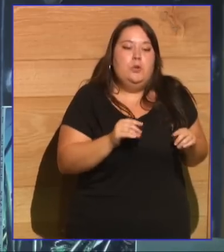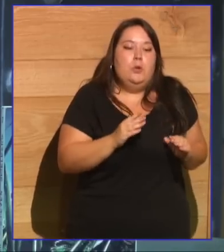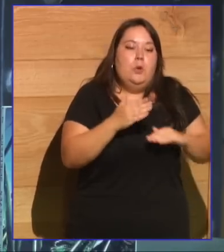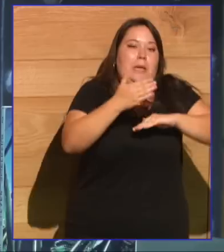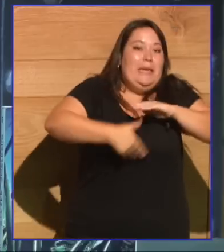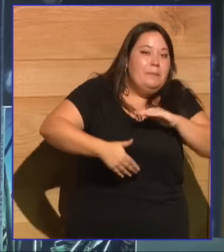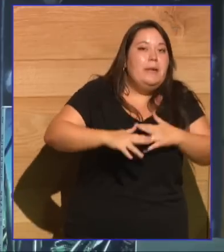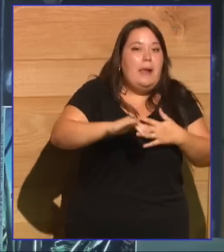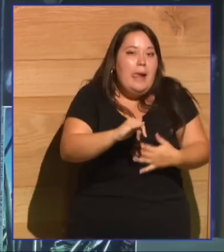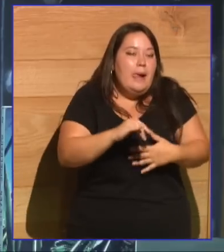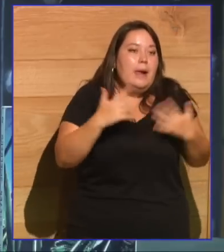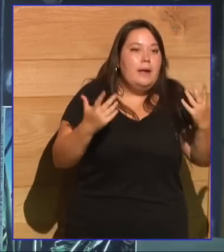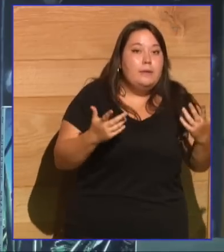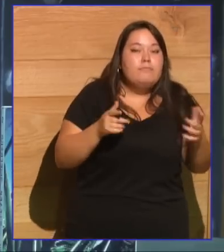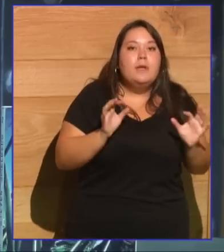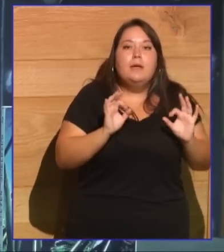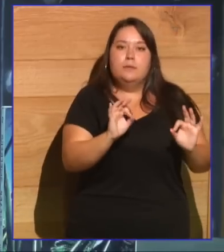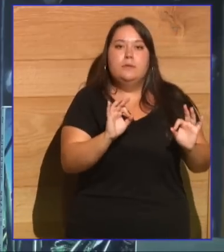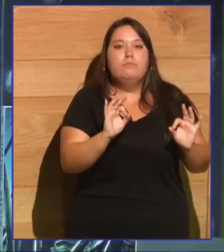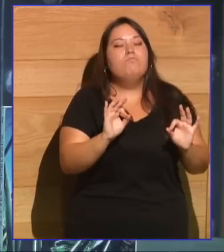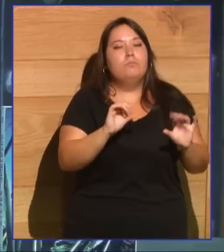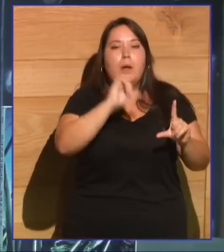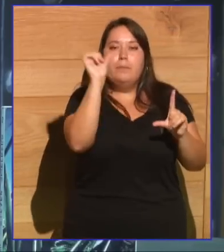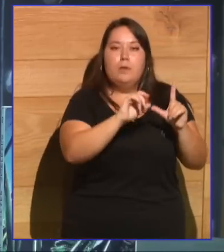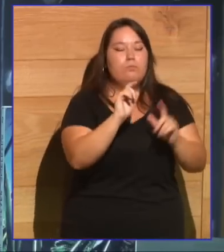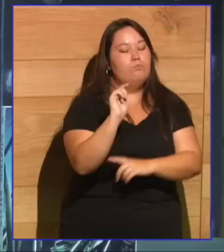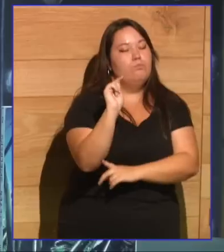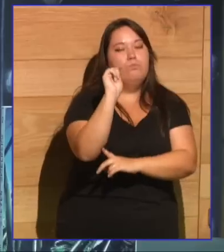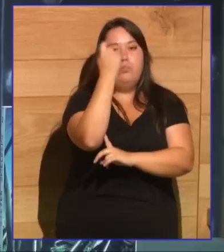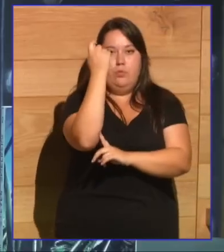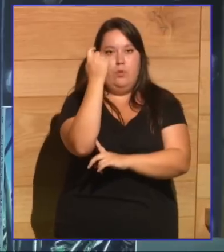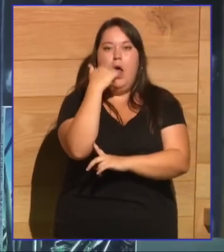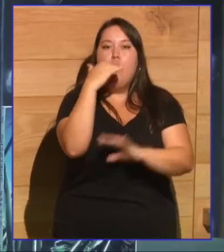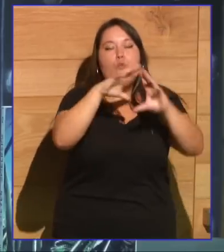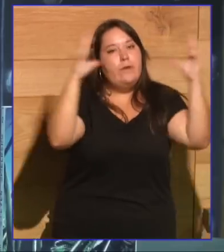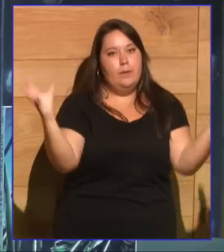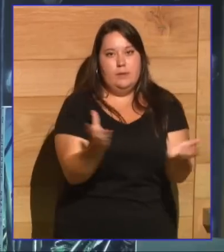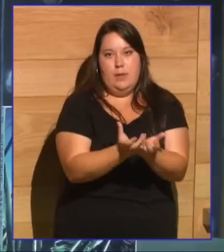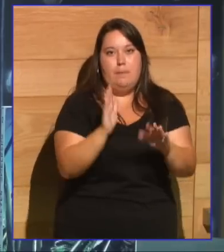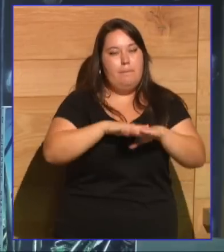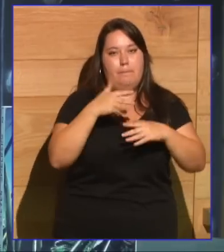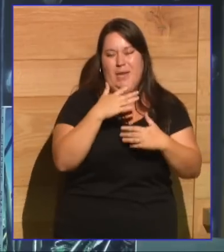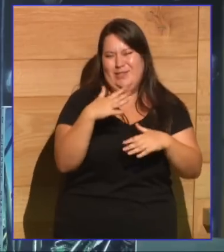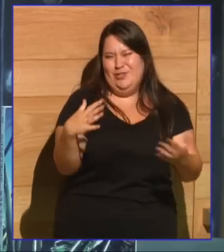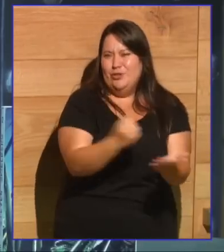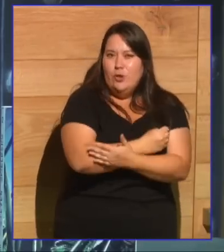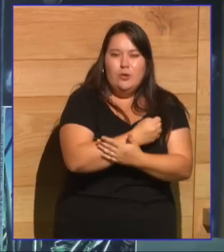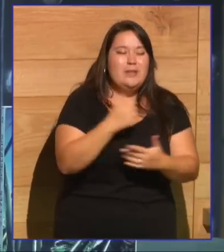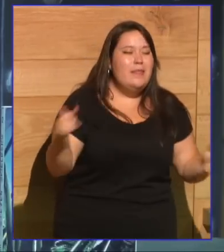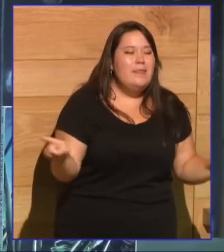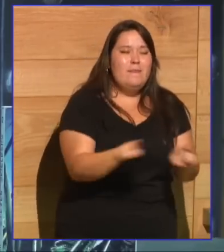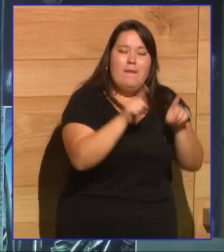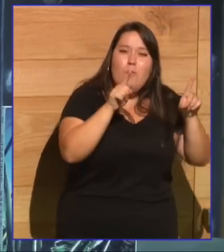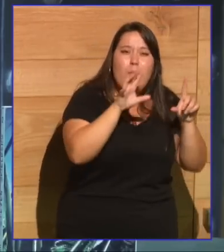otra gran película es cuando consigue su película aún hoy más universal que ha llegado absolutamente todo el mundo cualquiera que sea su raza